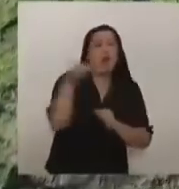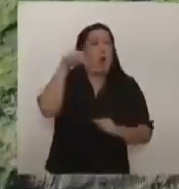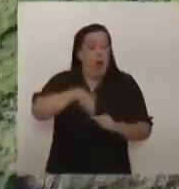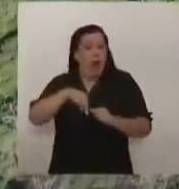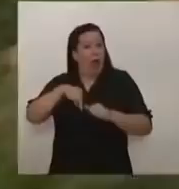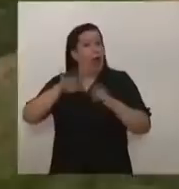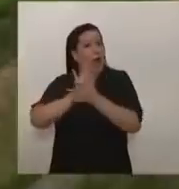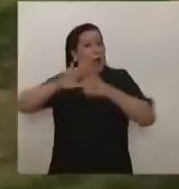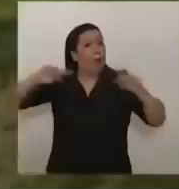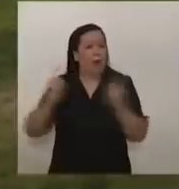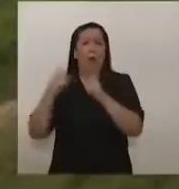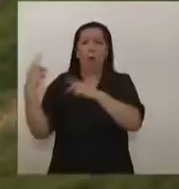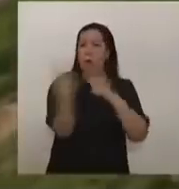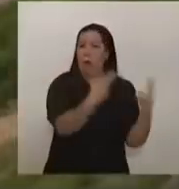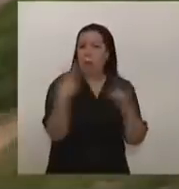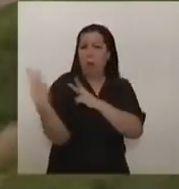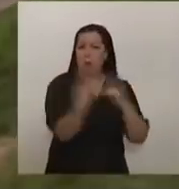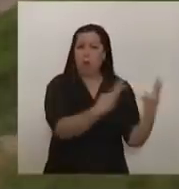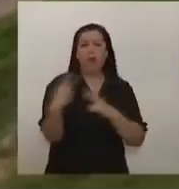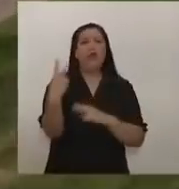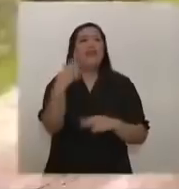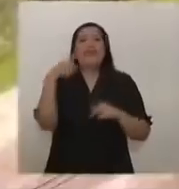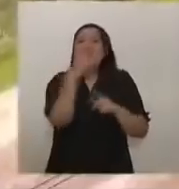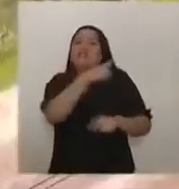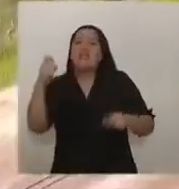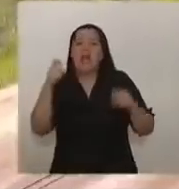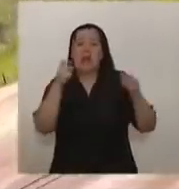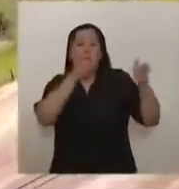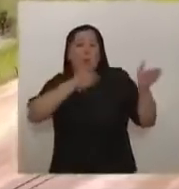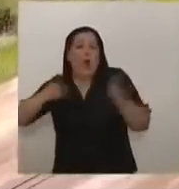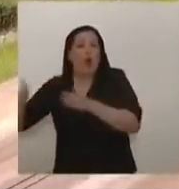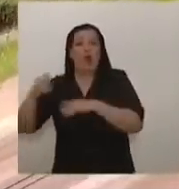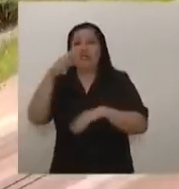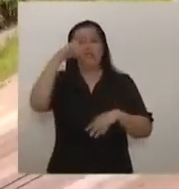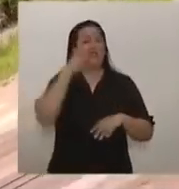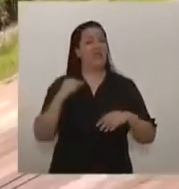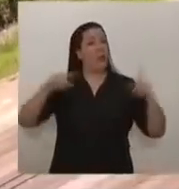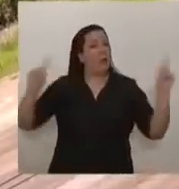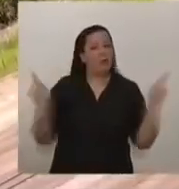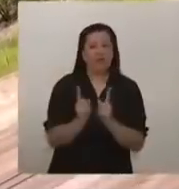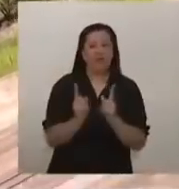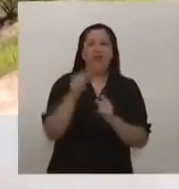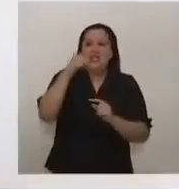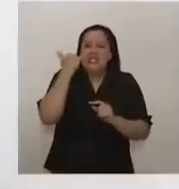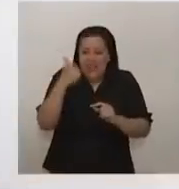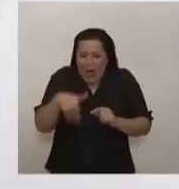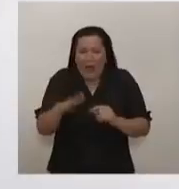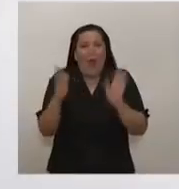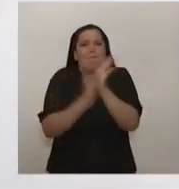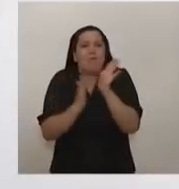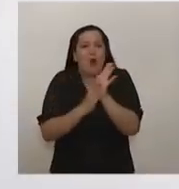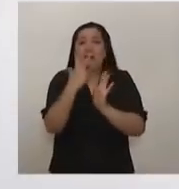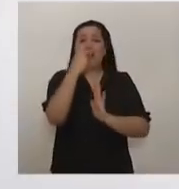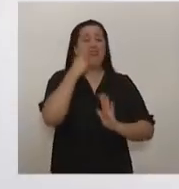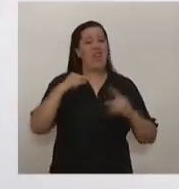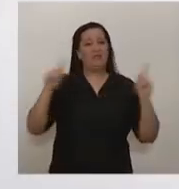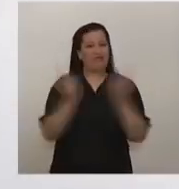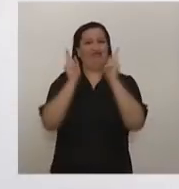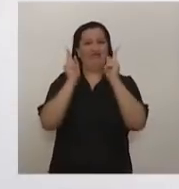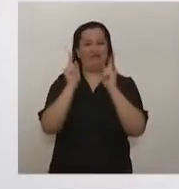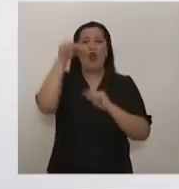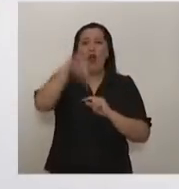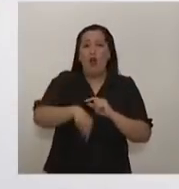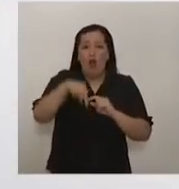ya hace varios viajes con 100 vagones en solo 7 días. Y ya hicimos pruebas para llegar en 3 días.